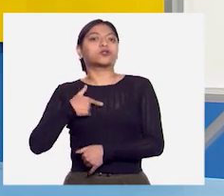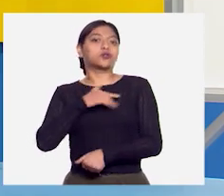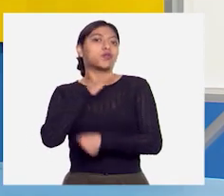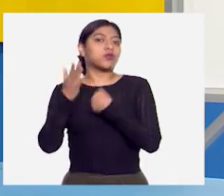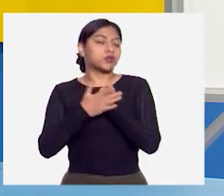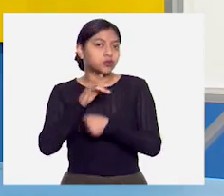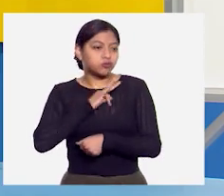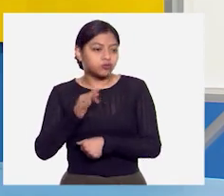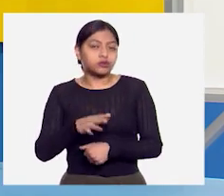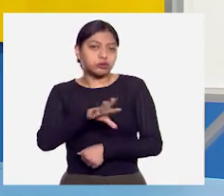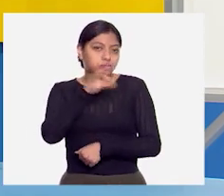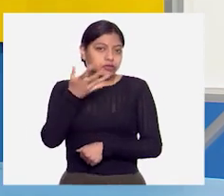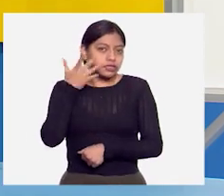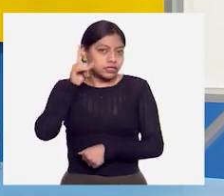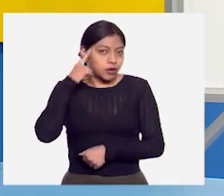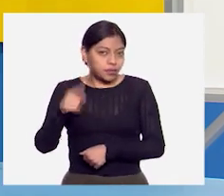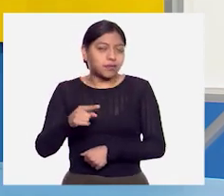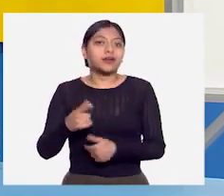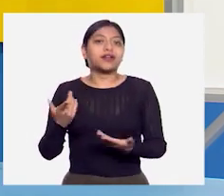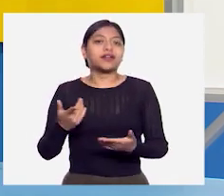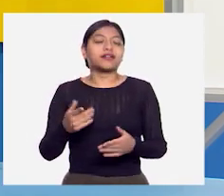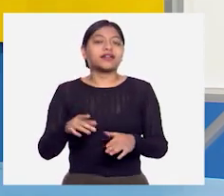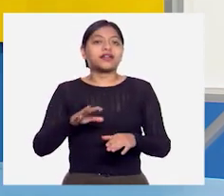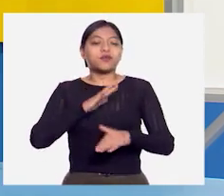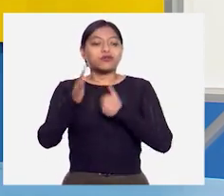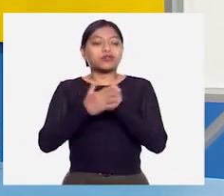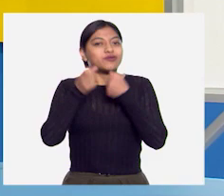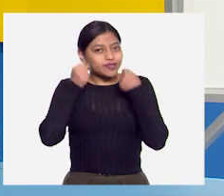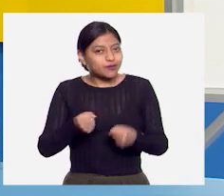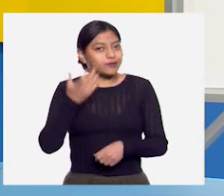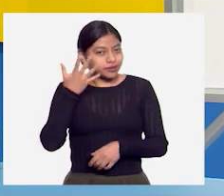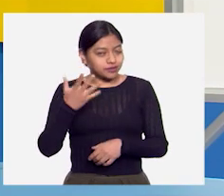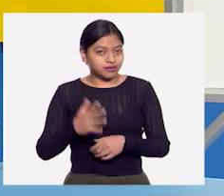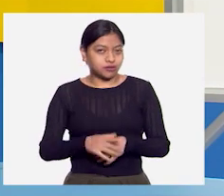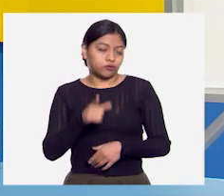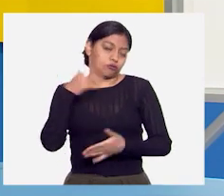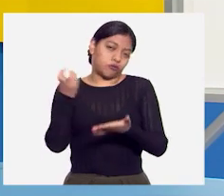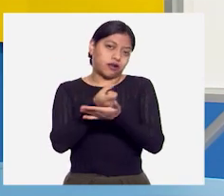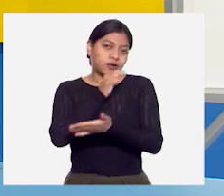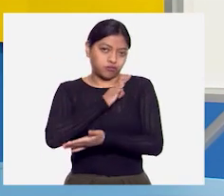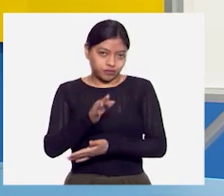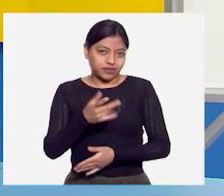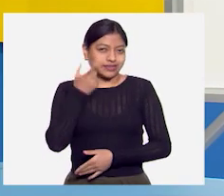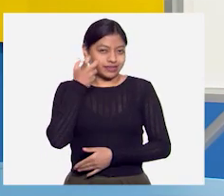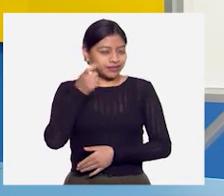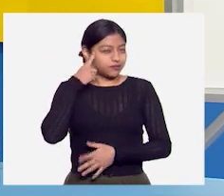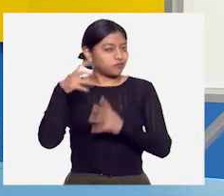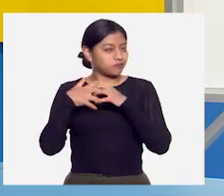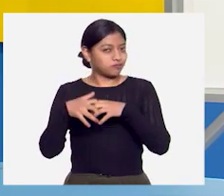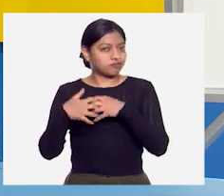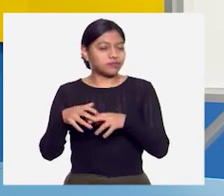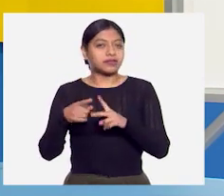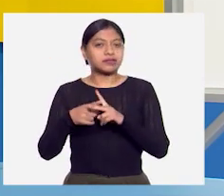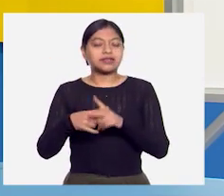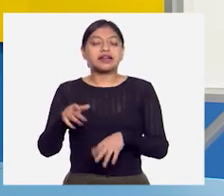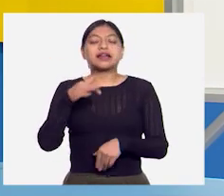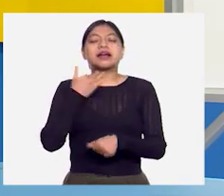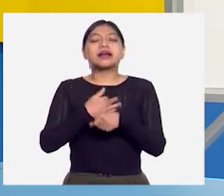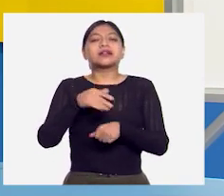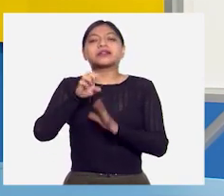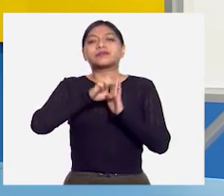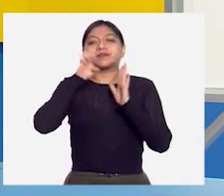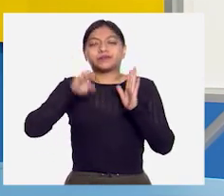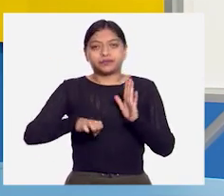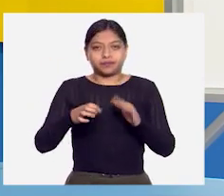Algo así. Ya nos tocará probar lo que dices. Ahora consideremos que los equipos están buscando